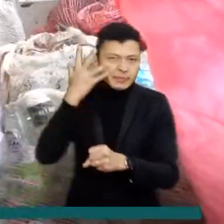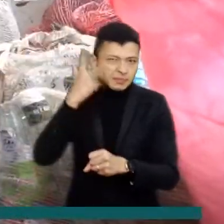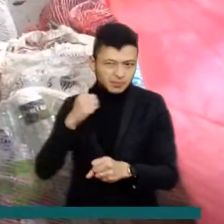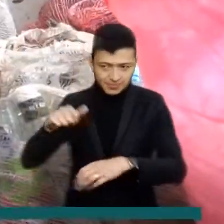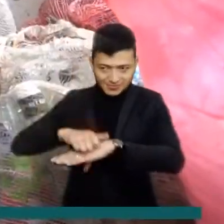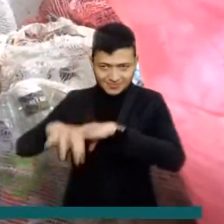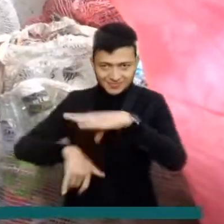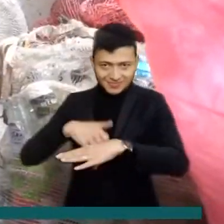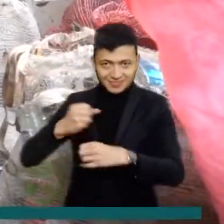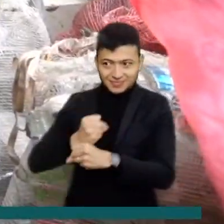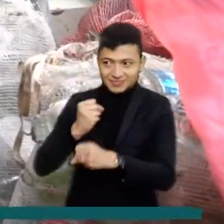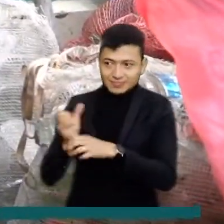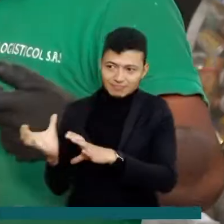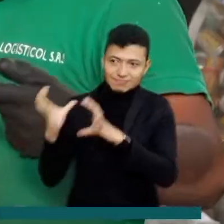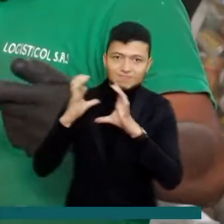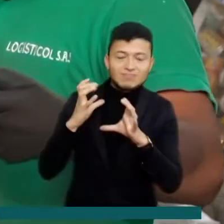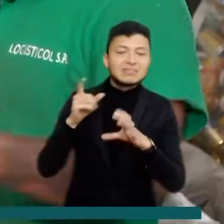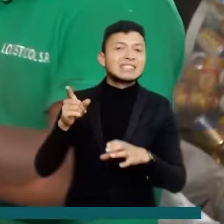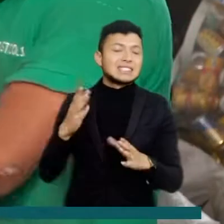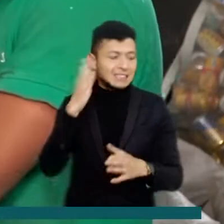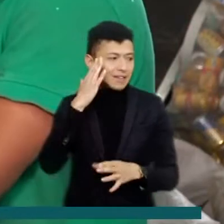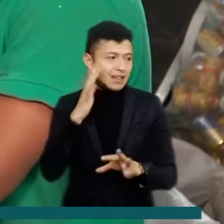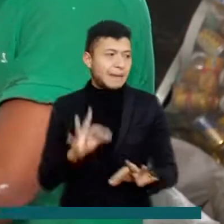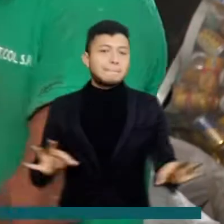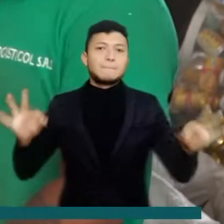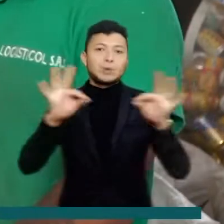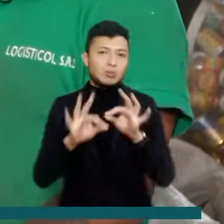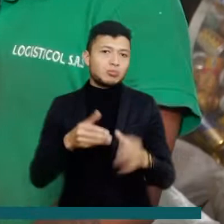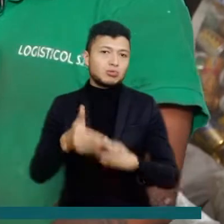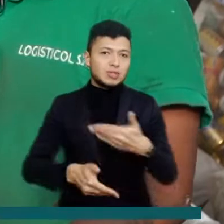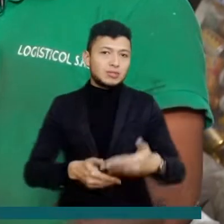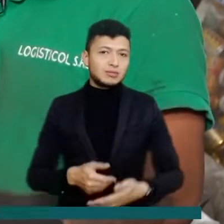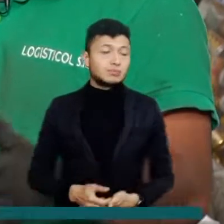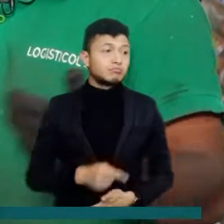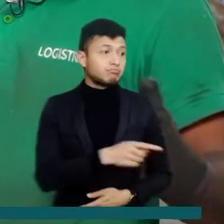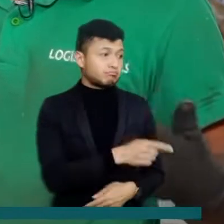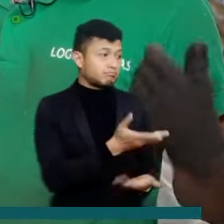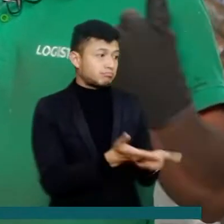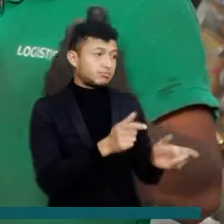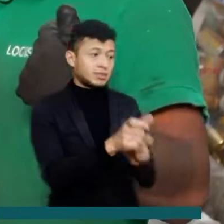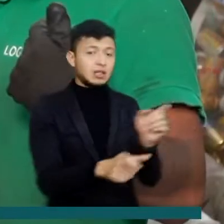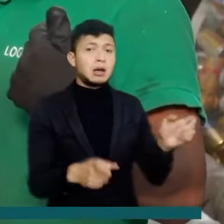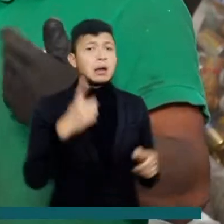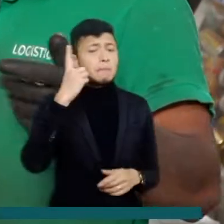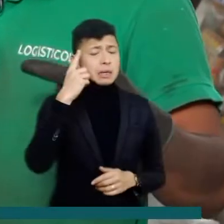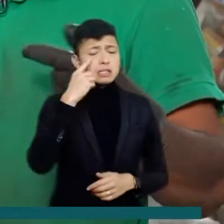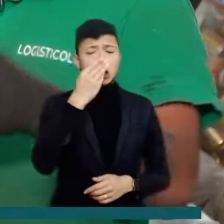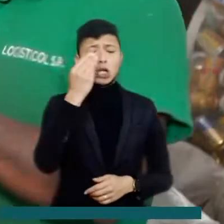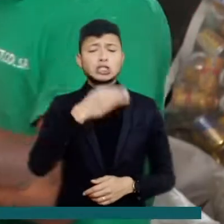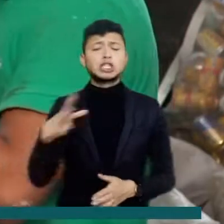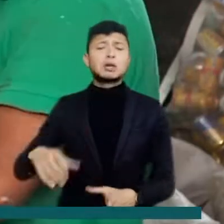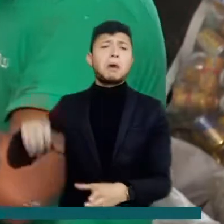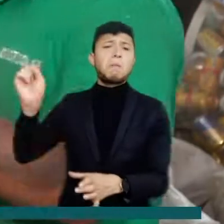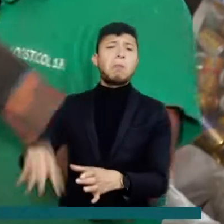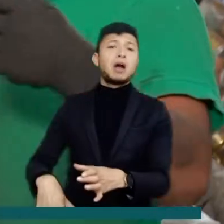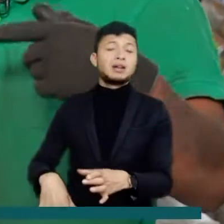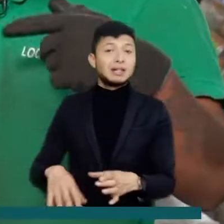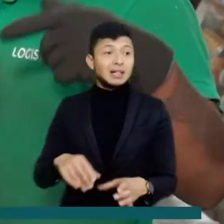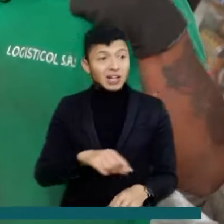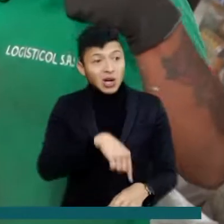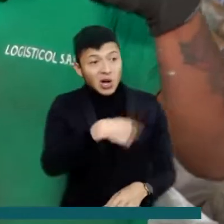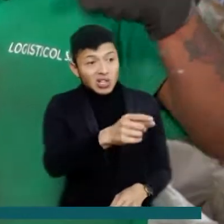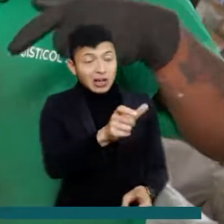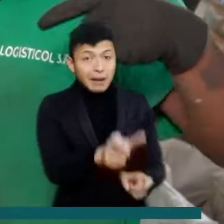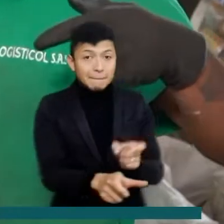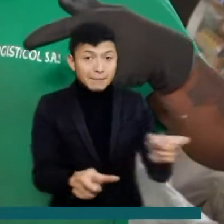la importancia de este proceso. Es una cosa que bota a las personas, que porque para ellos no sirven, pero para, digamos, la gente